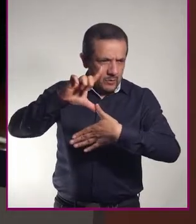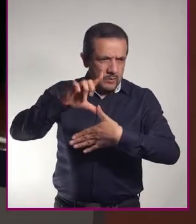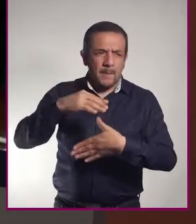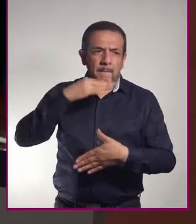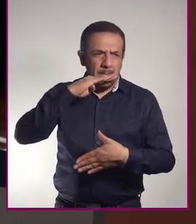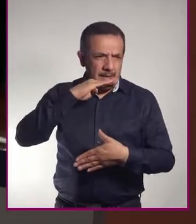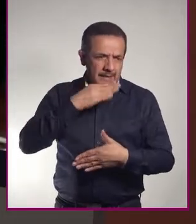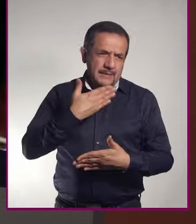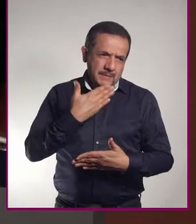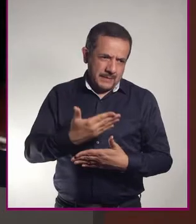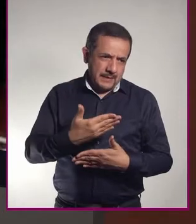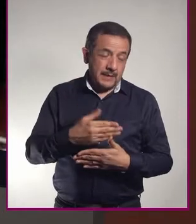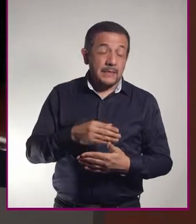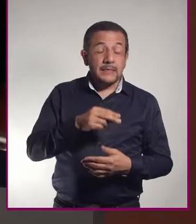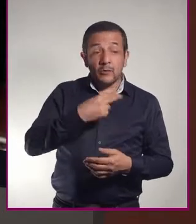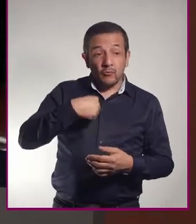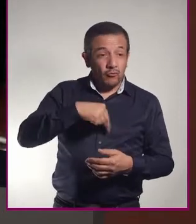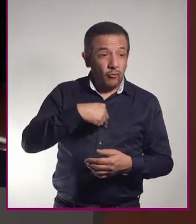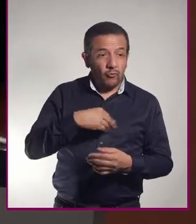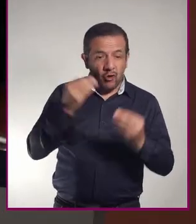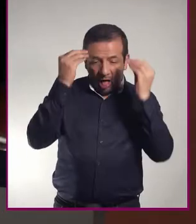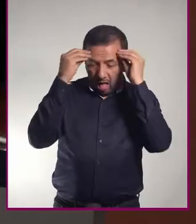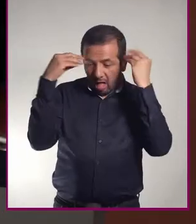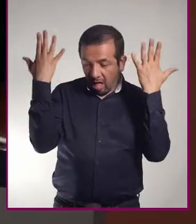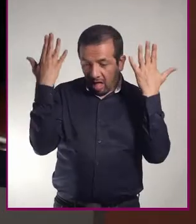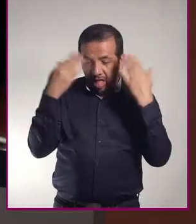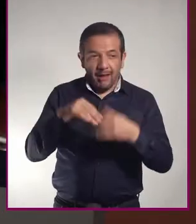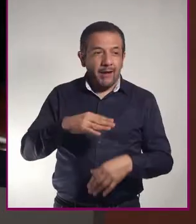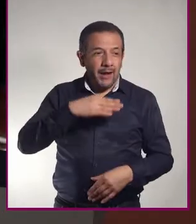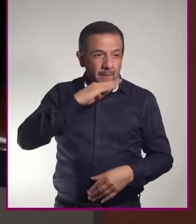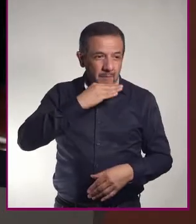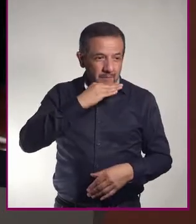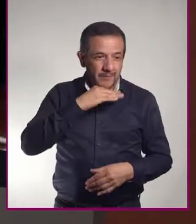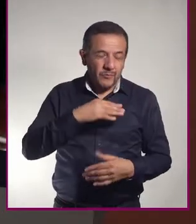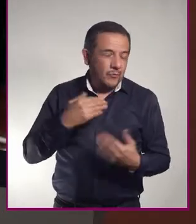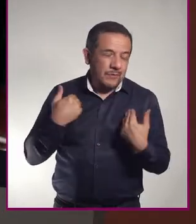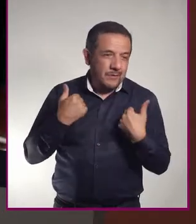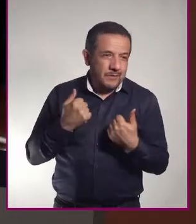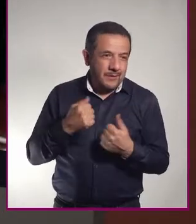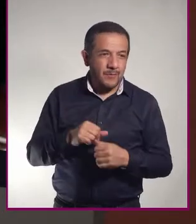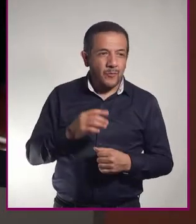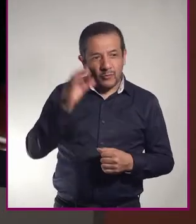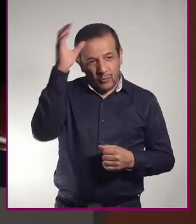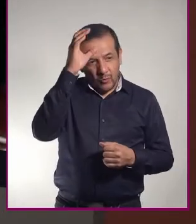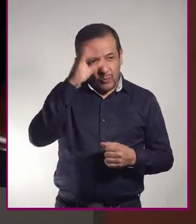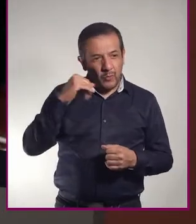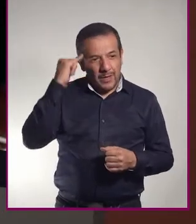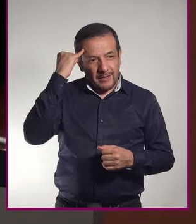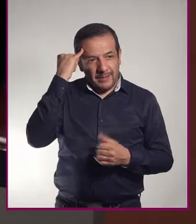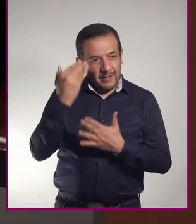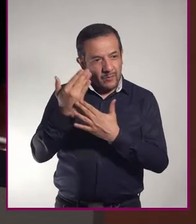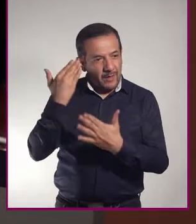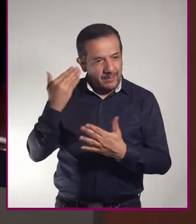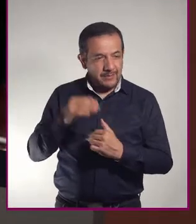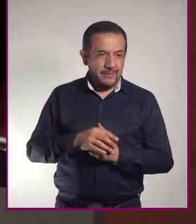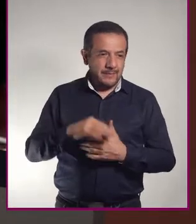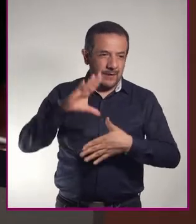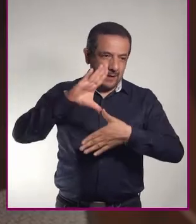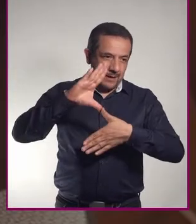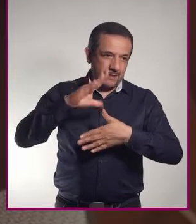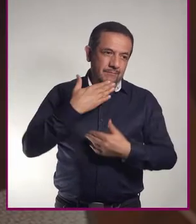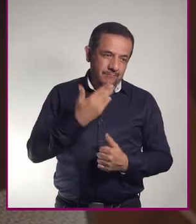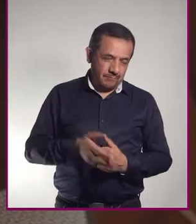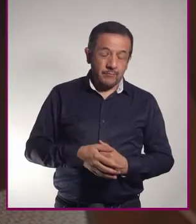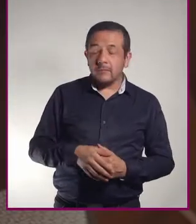Latinoamérica. Sería muy difícil entender la cultura de las poblaciones nativas americanas sin el